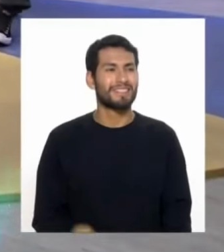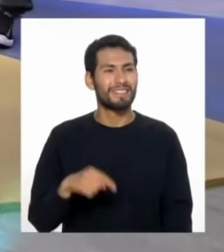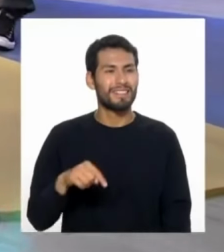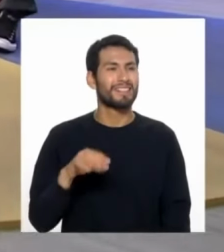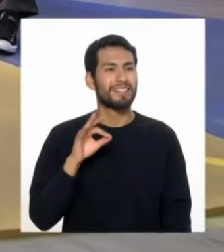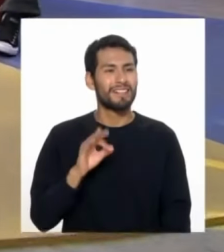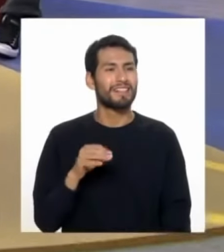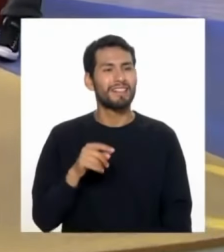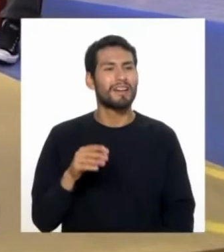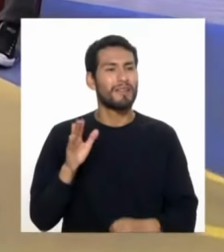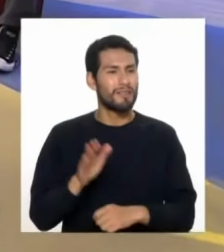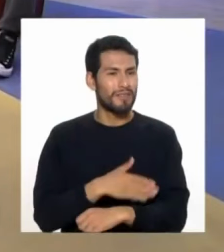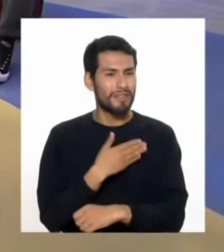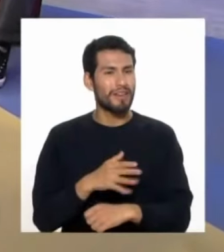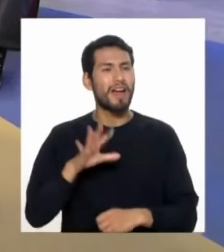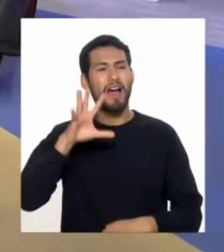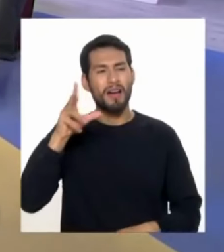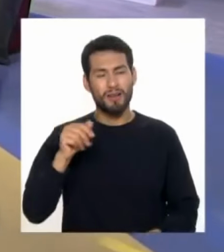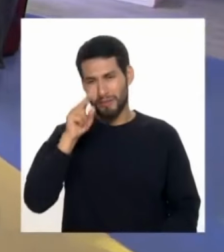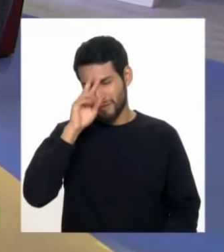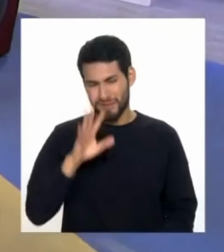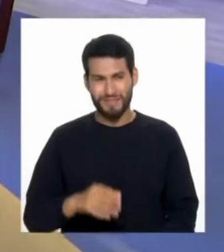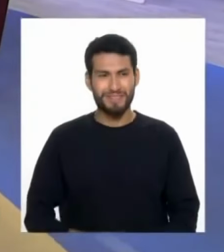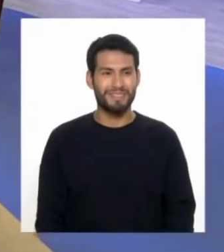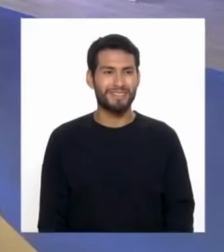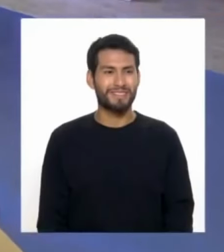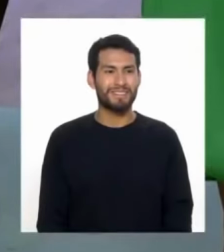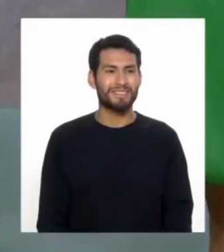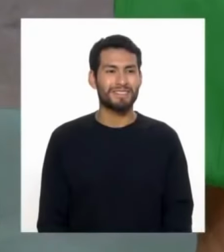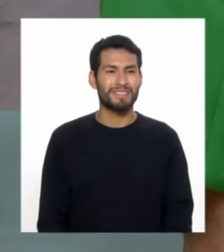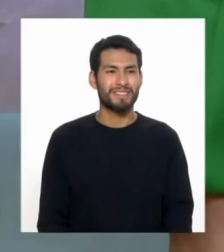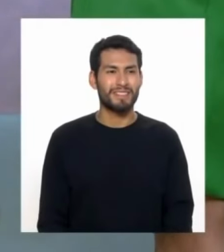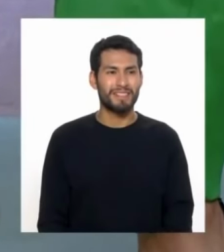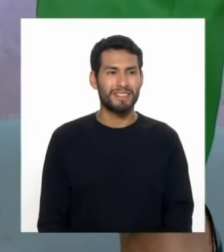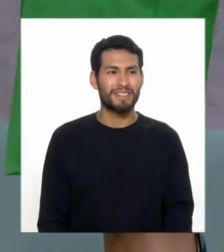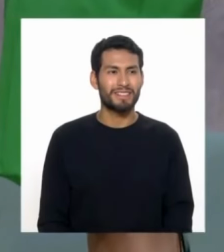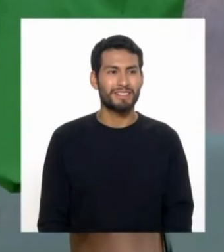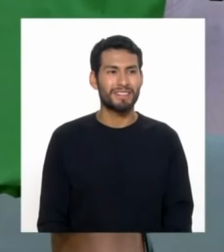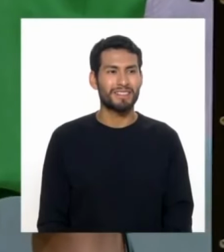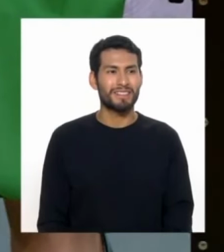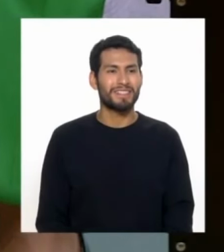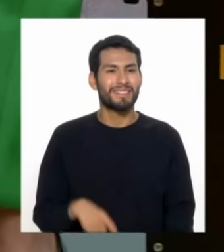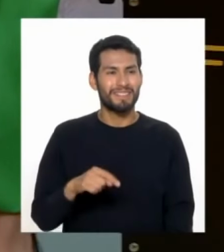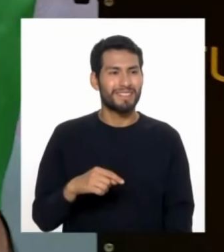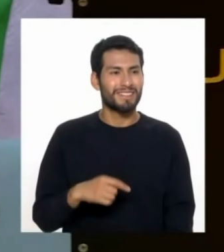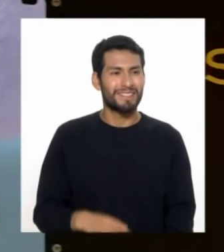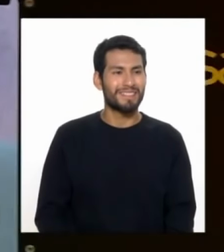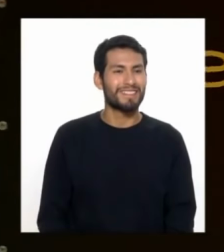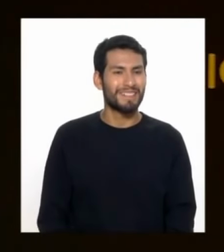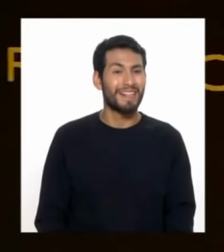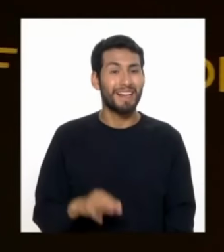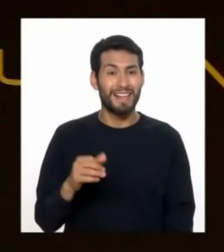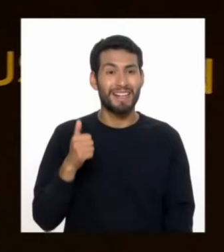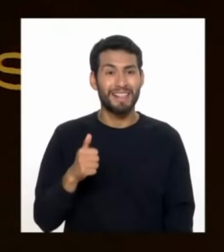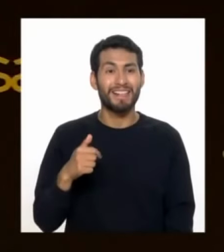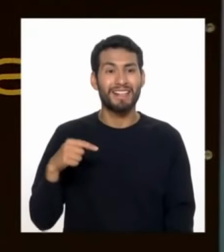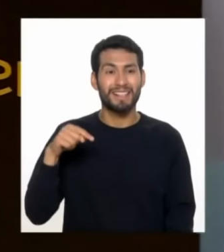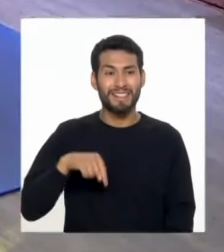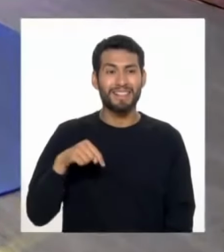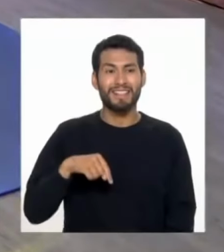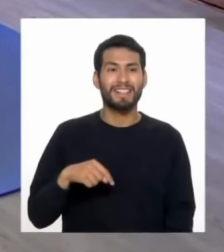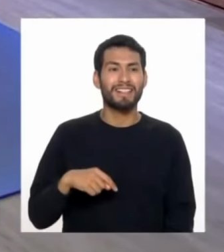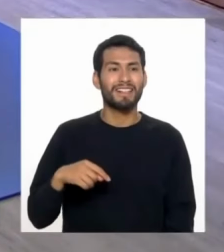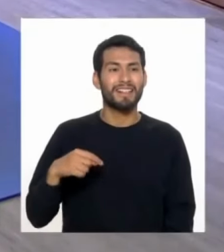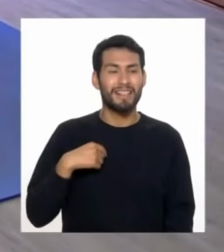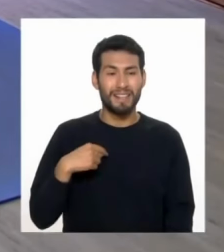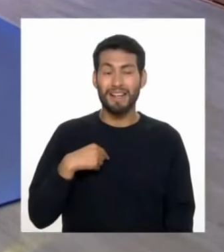Dentro de la música afroperuana. Entonces, no puedo tocar y hablar, ¿eh? No puedes. Tienes que ir a Cajoneate